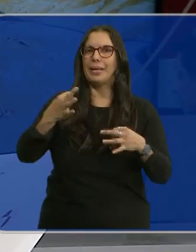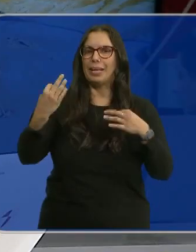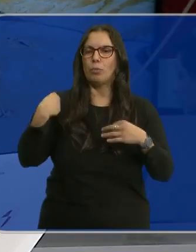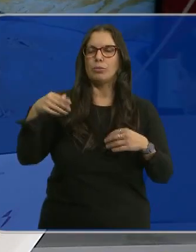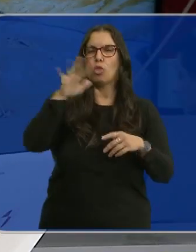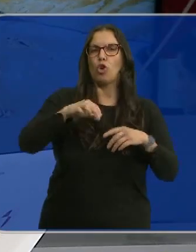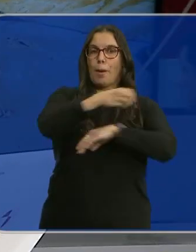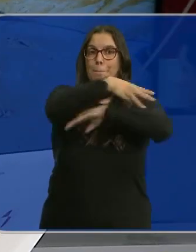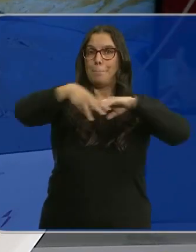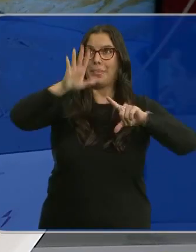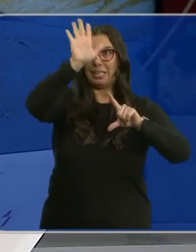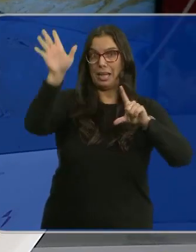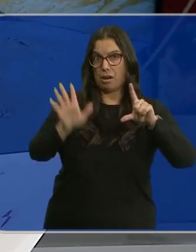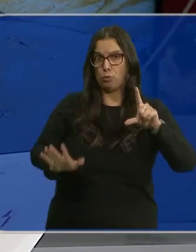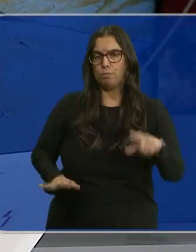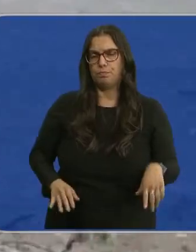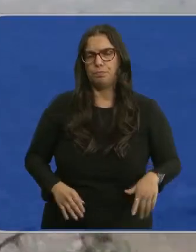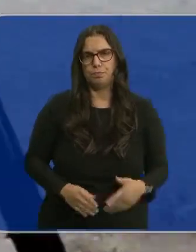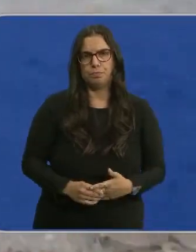del Mediterráneo para este otoño.